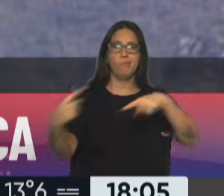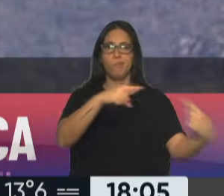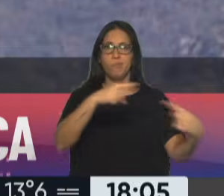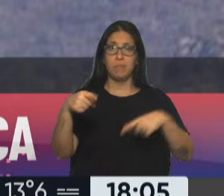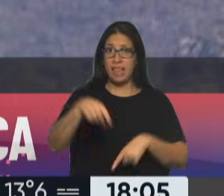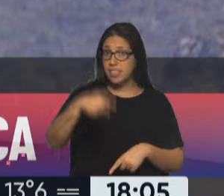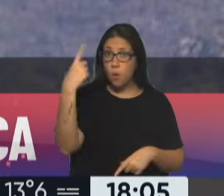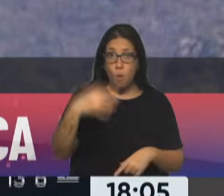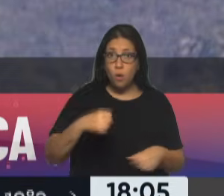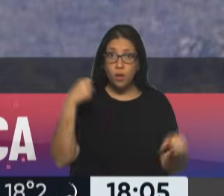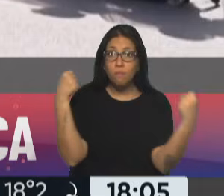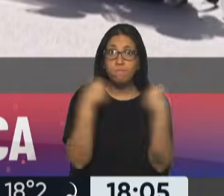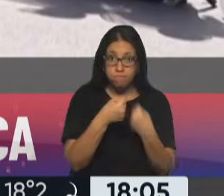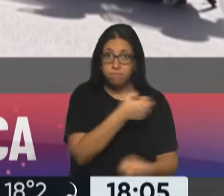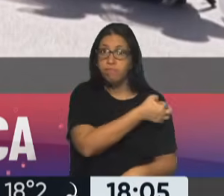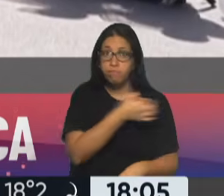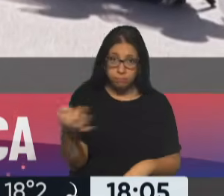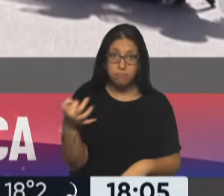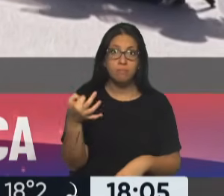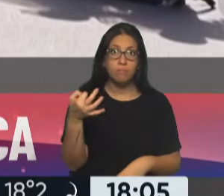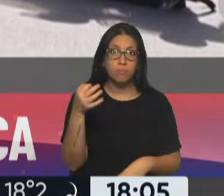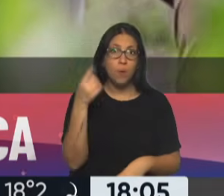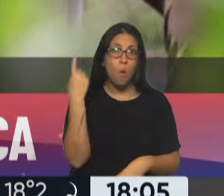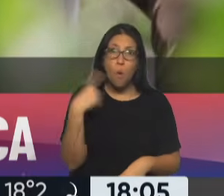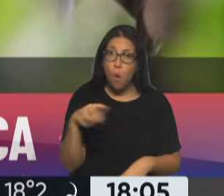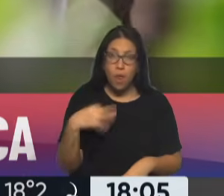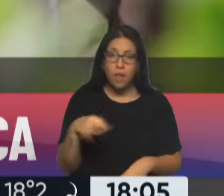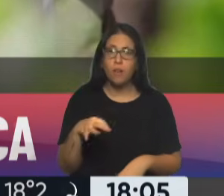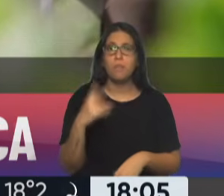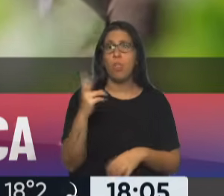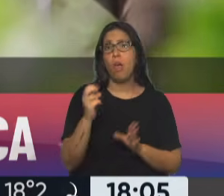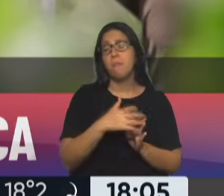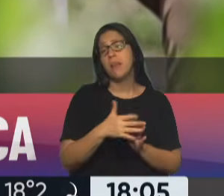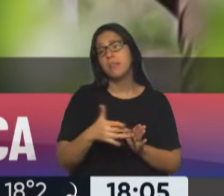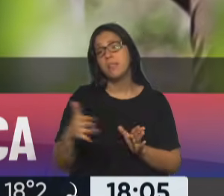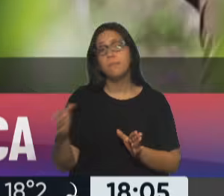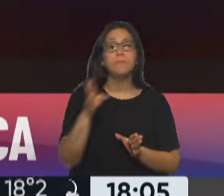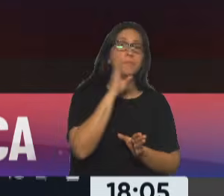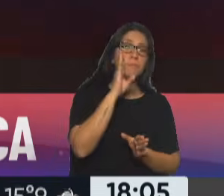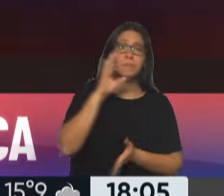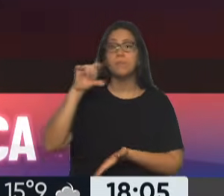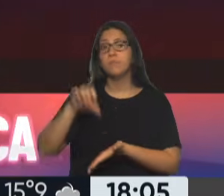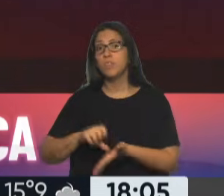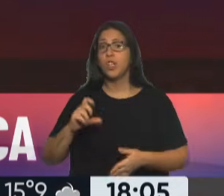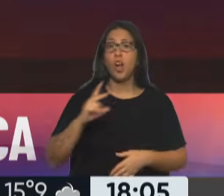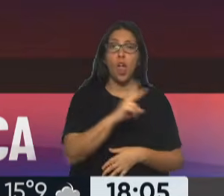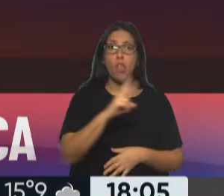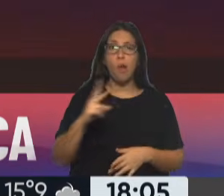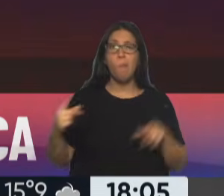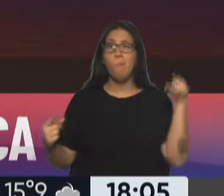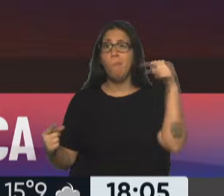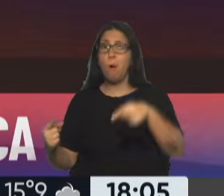acuerdo alcanzado hasta ahora para poner fin a la guerra. En los 2 meses transcurridos, tanto Washington como Teherán violaron la tregua en